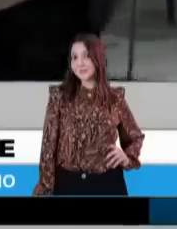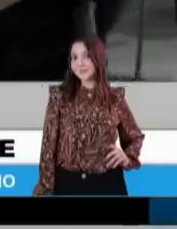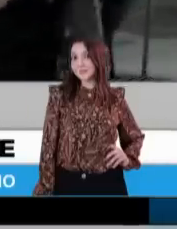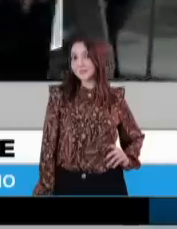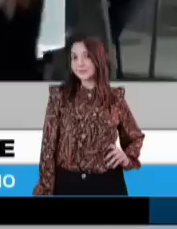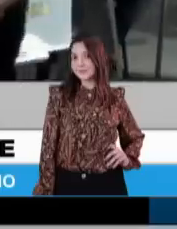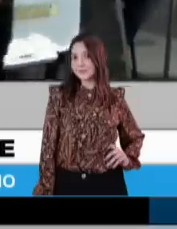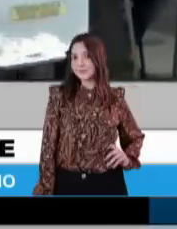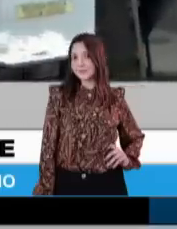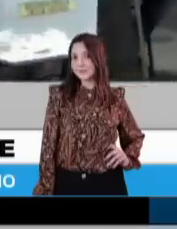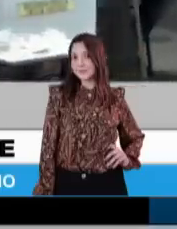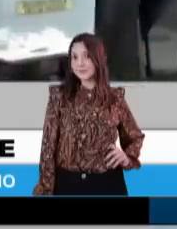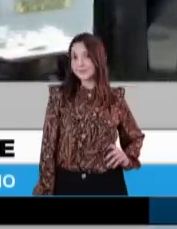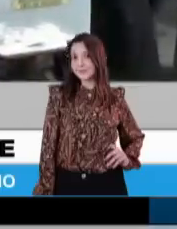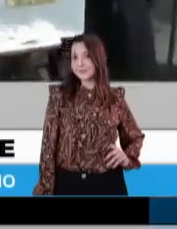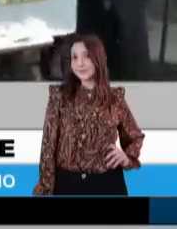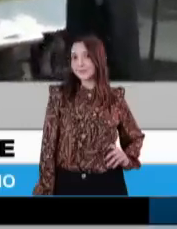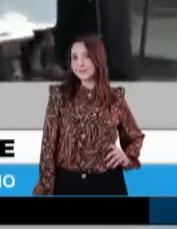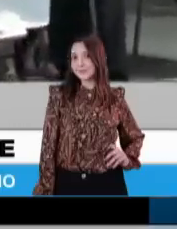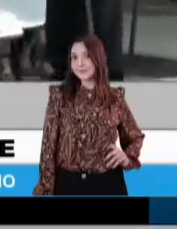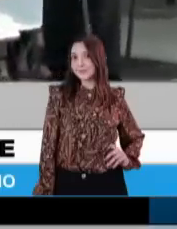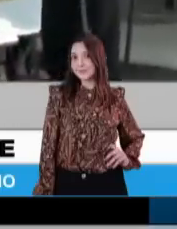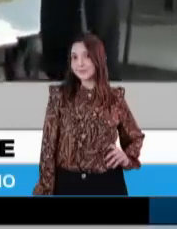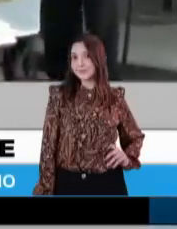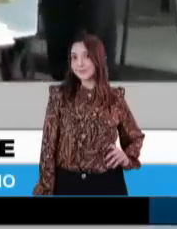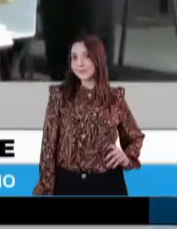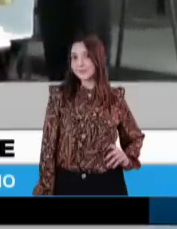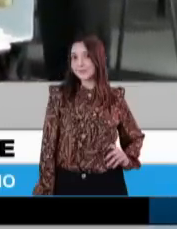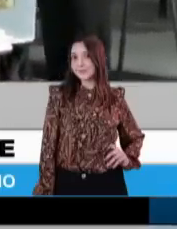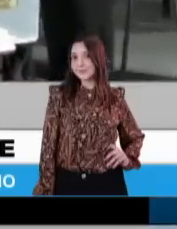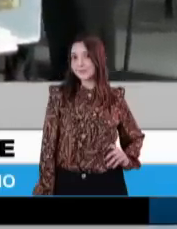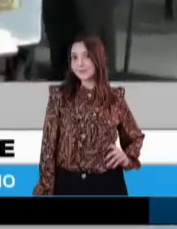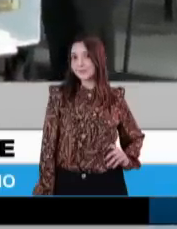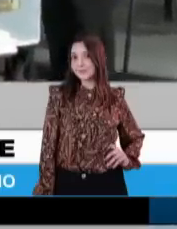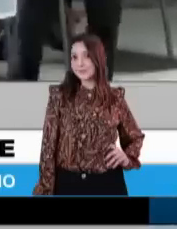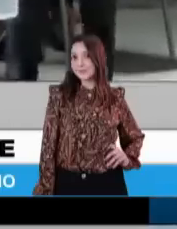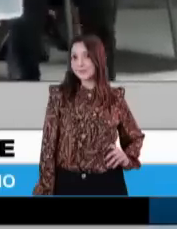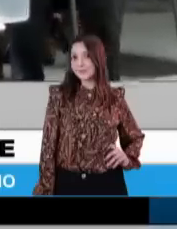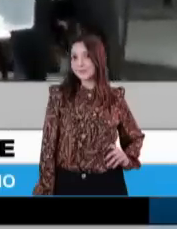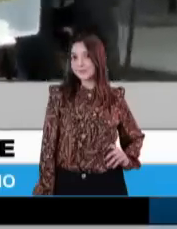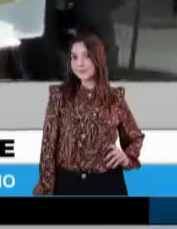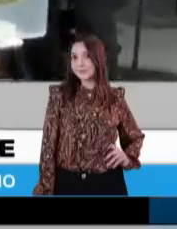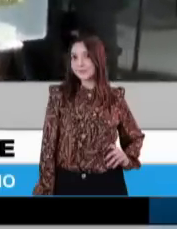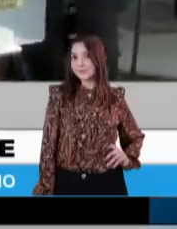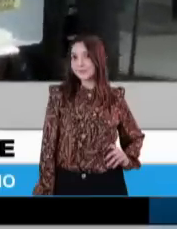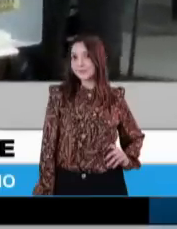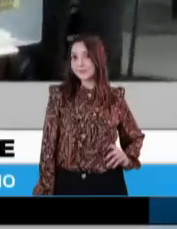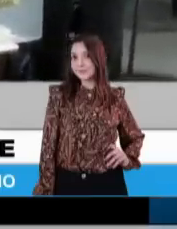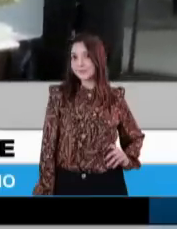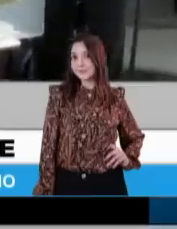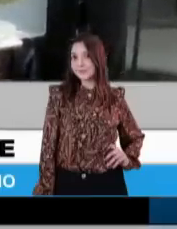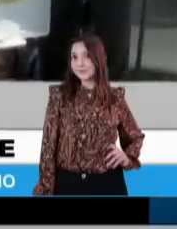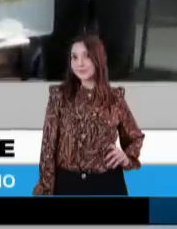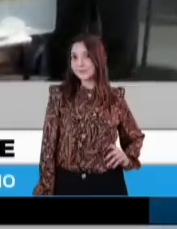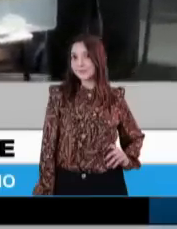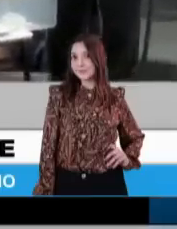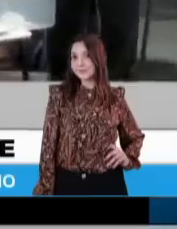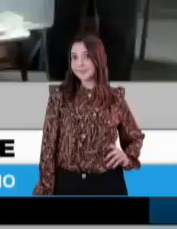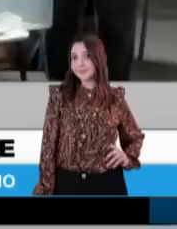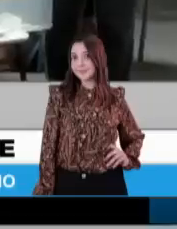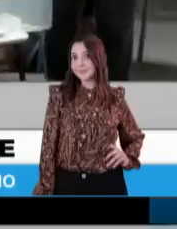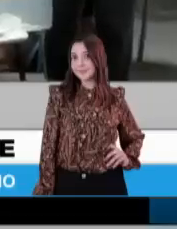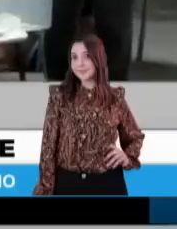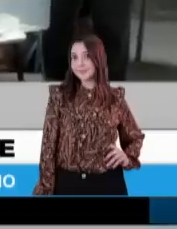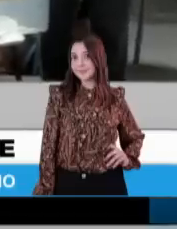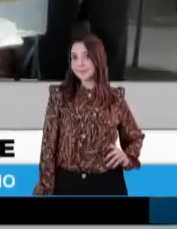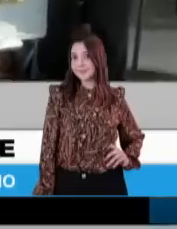sentando las bases del sistema electoral, porque ¿qué es lo que se critica al texto constitucional? Y él lo está haciendo Lagos ahí. Es que el nuevo texto